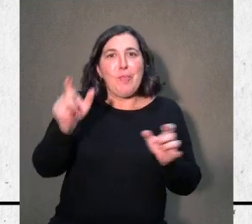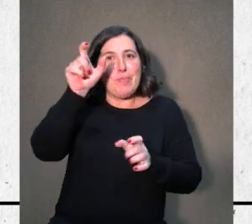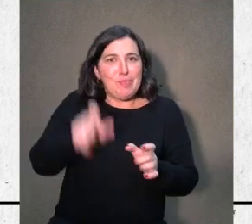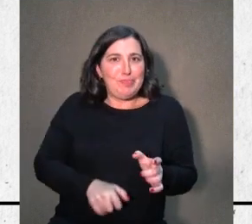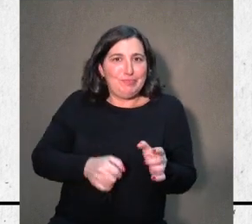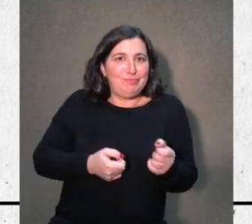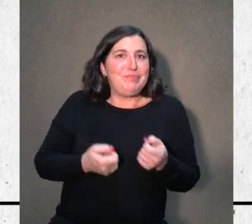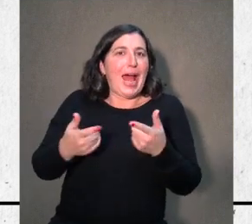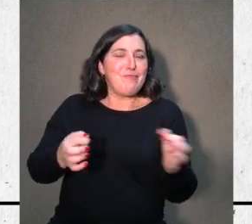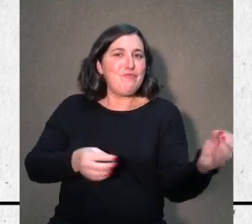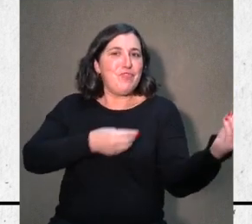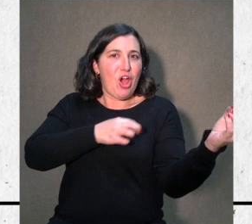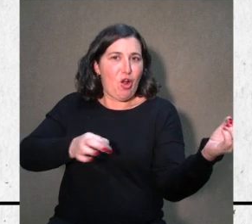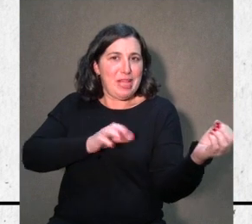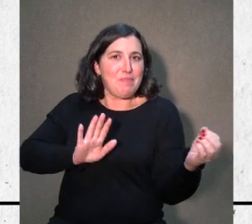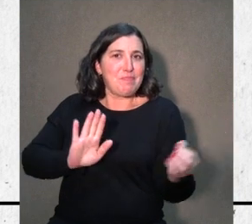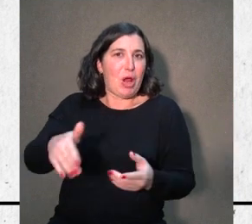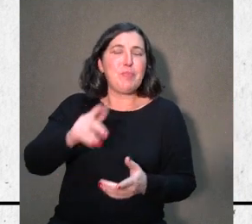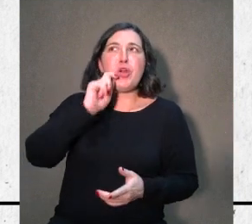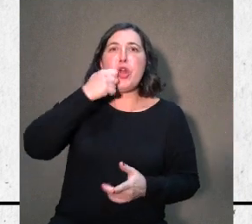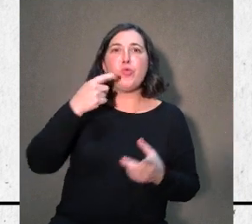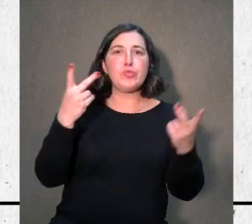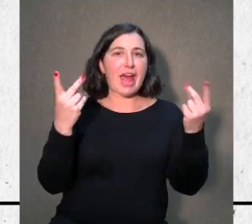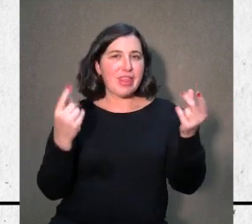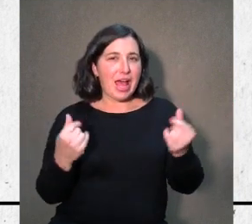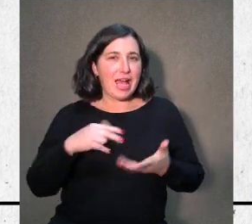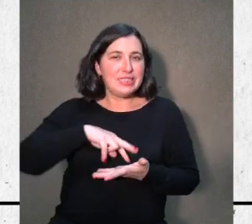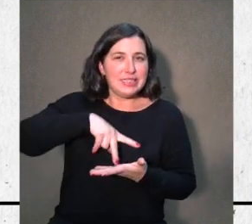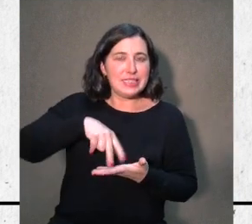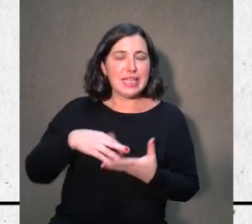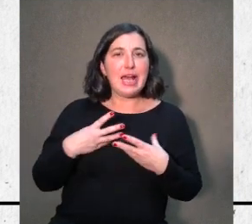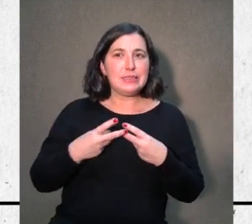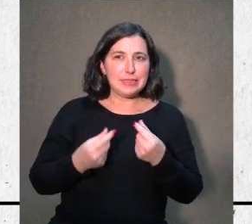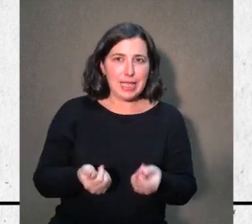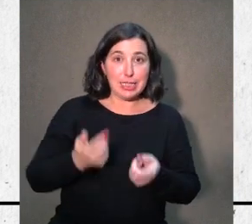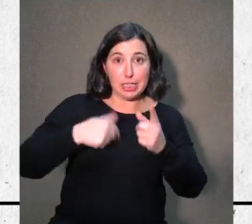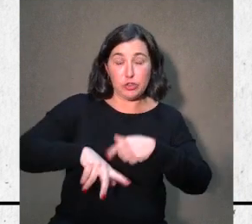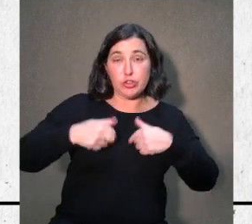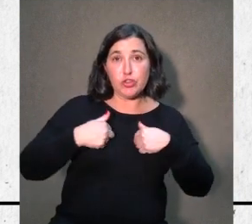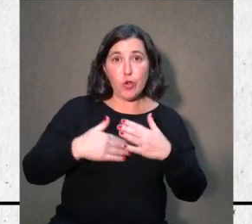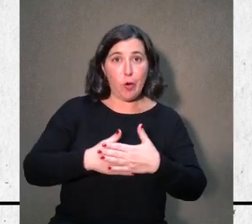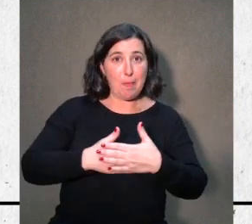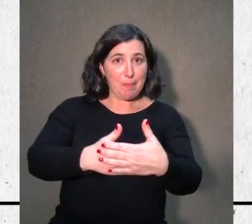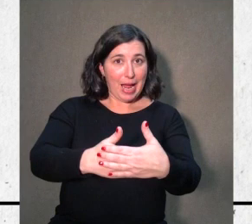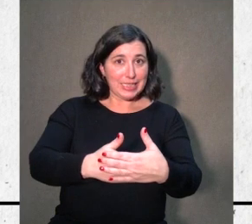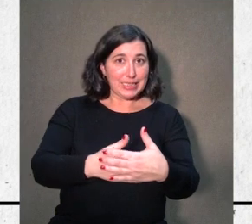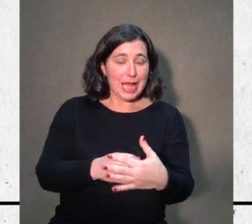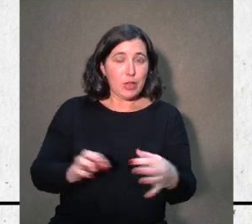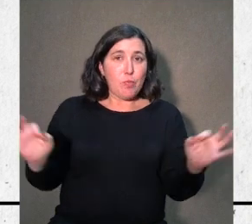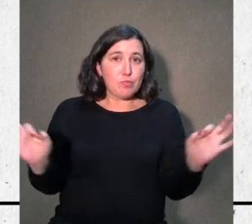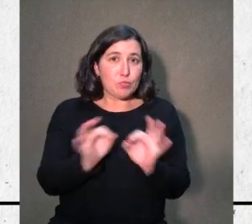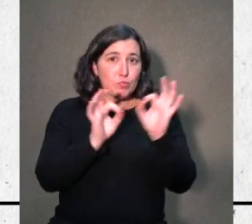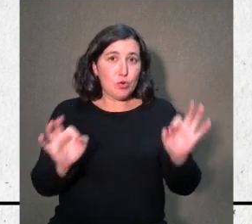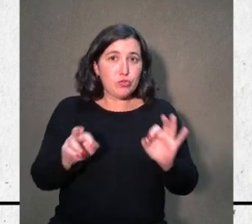su propio violín. Le encanta la danza, le gusta, lo siente. Entonces, yo embarazada toqué el